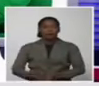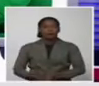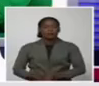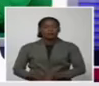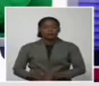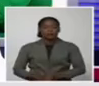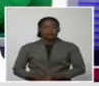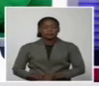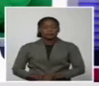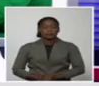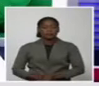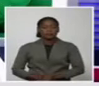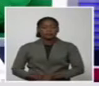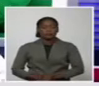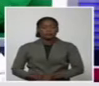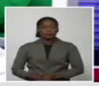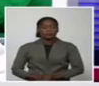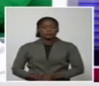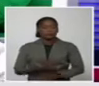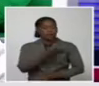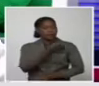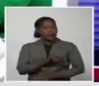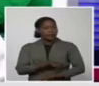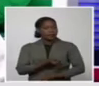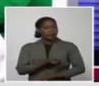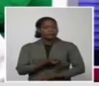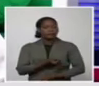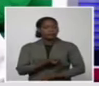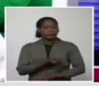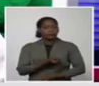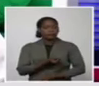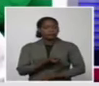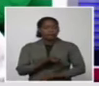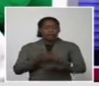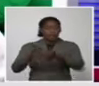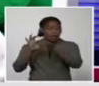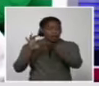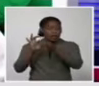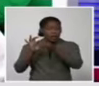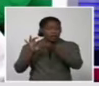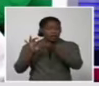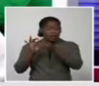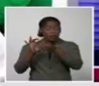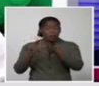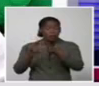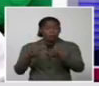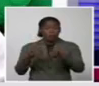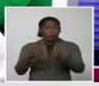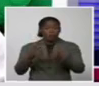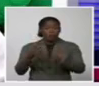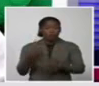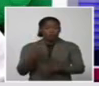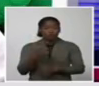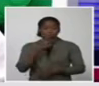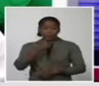evolución. Y lamentablemente, después de un empeoramiento clínico, vasométrico y radiológico,